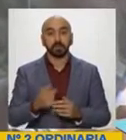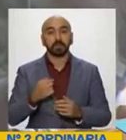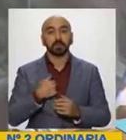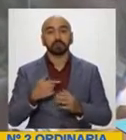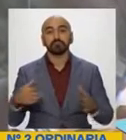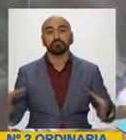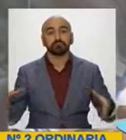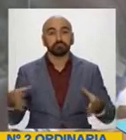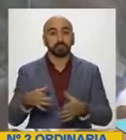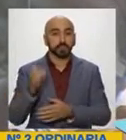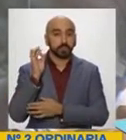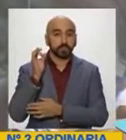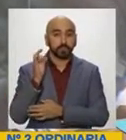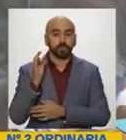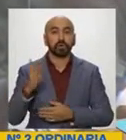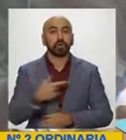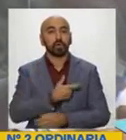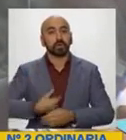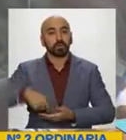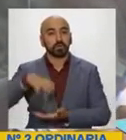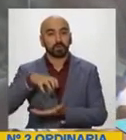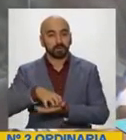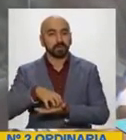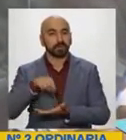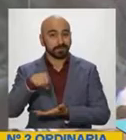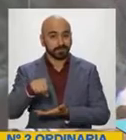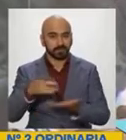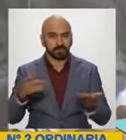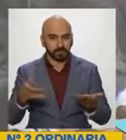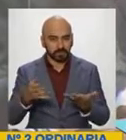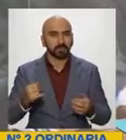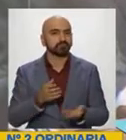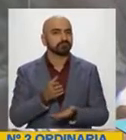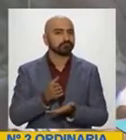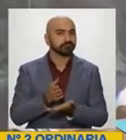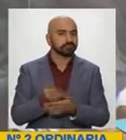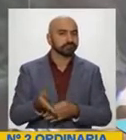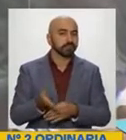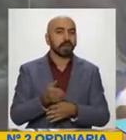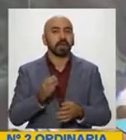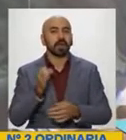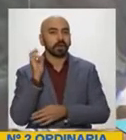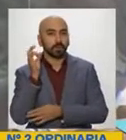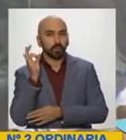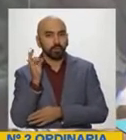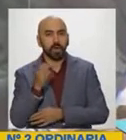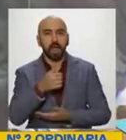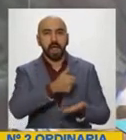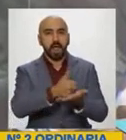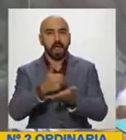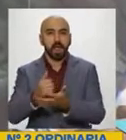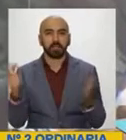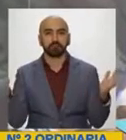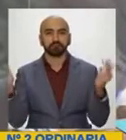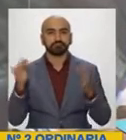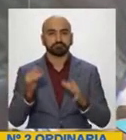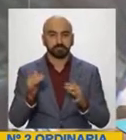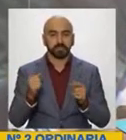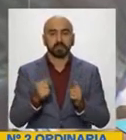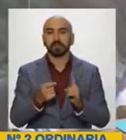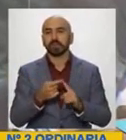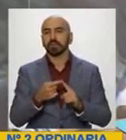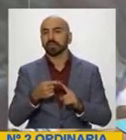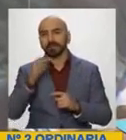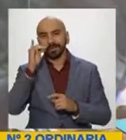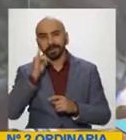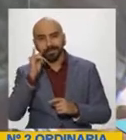con nuestro gobernador regional, José Miguel Carvajal, que organizó una reunión con todos los alcaldes de la región, con Mauricio Soria de Iquique,